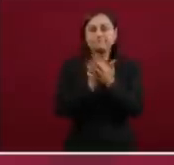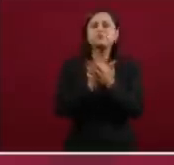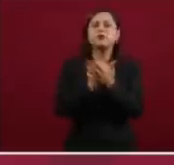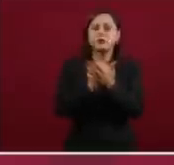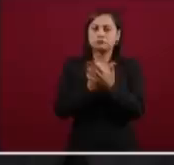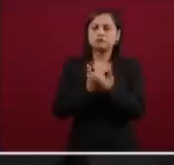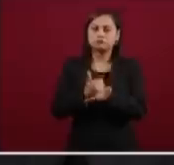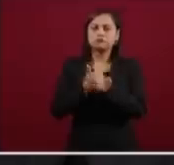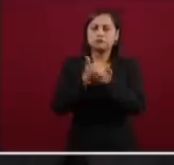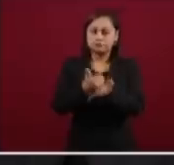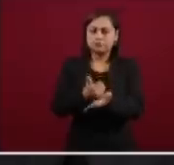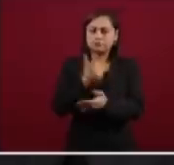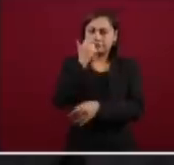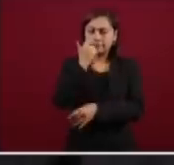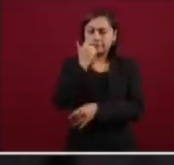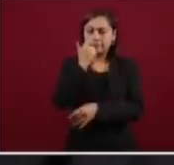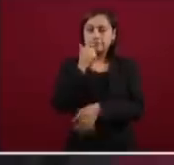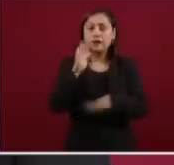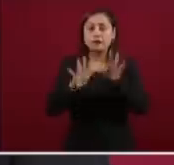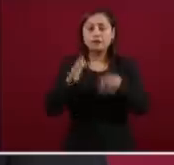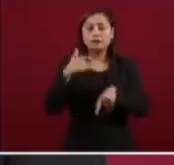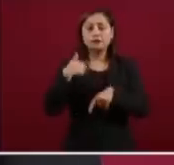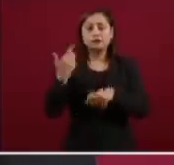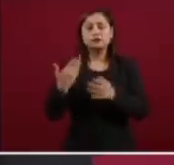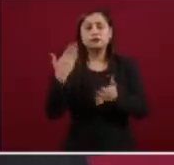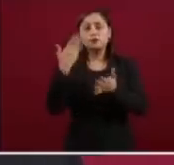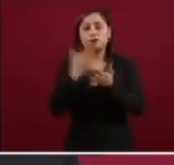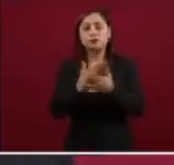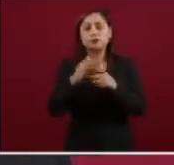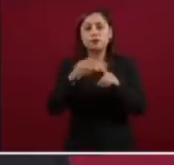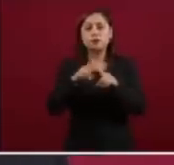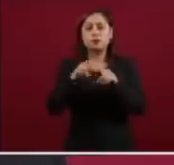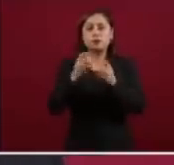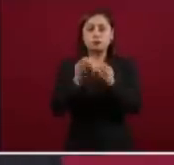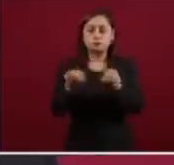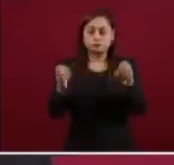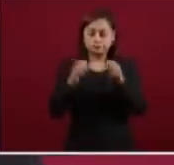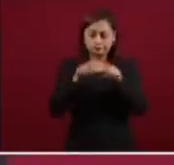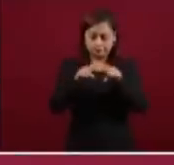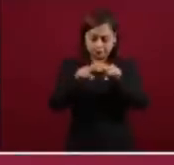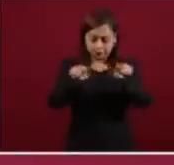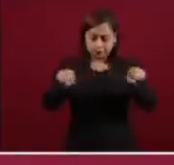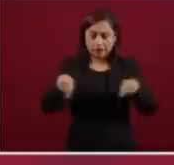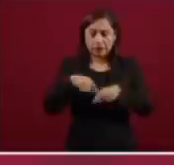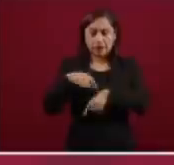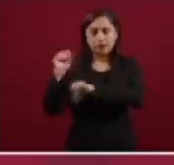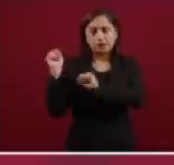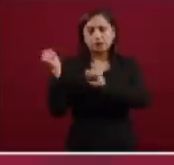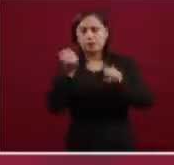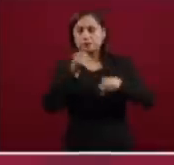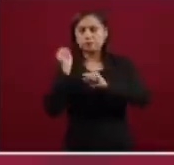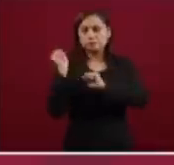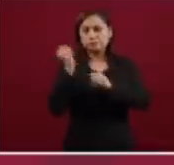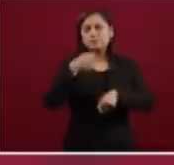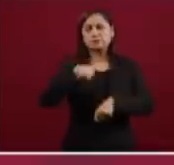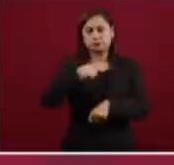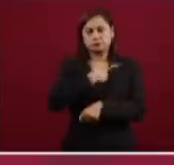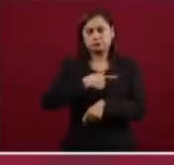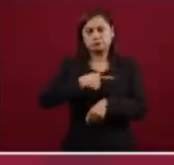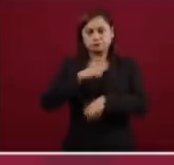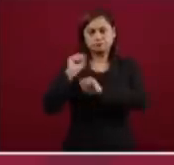al campo al béisbol a practicar béisbol imagines con el bat